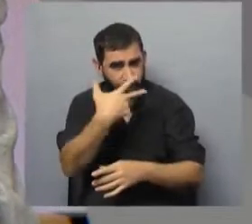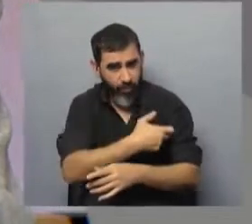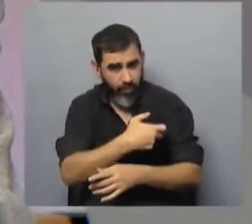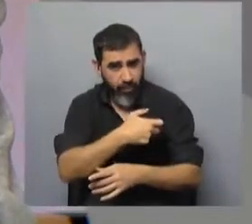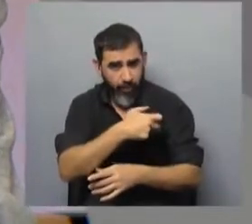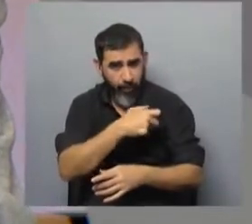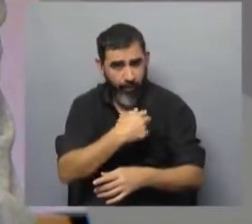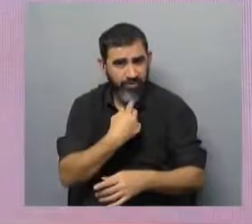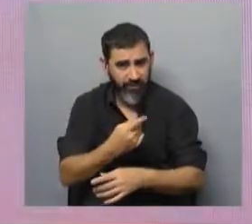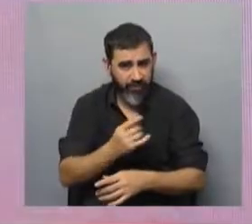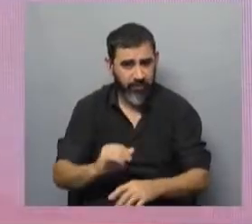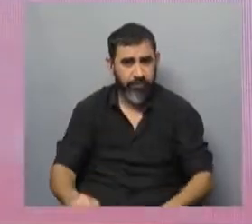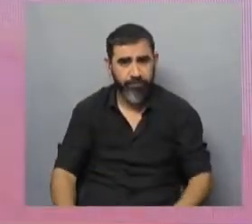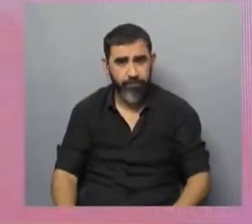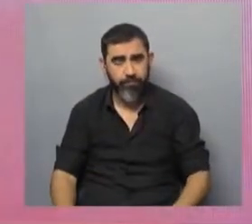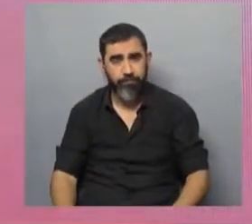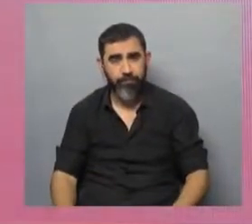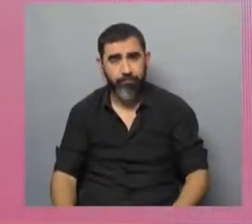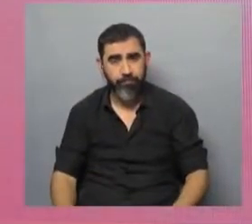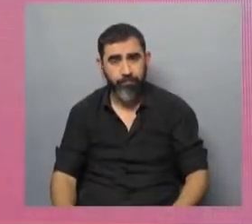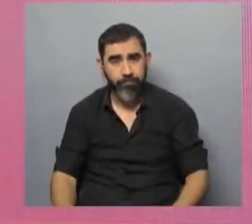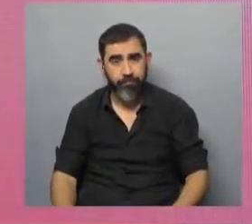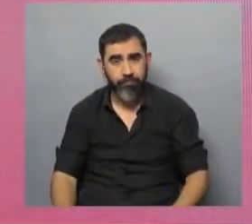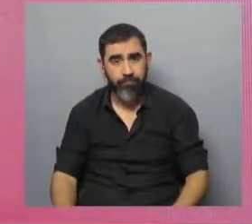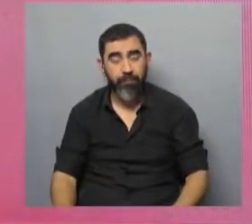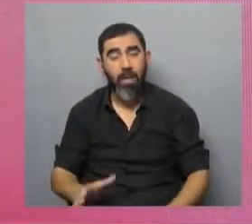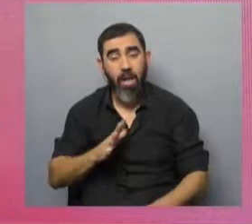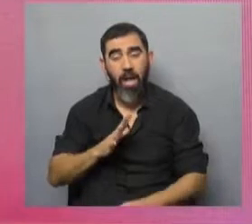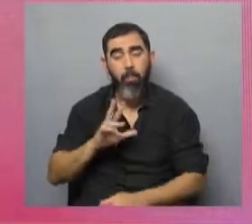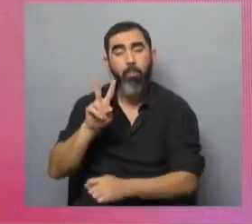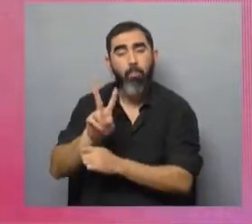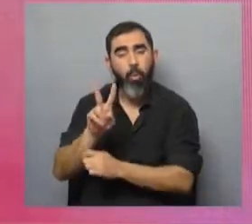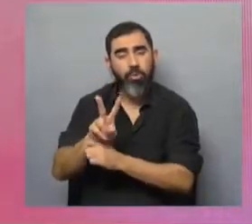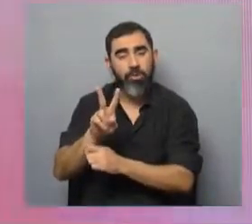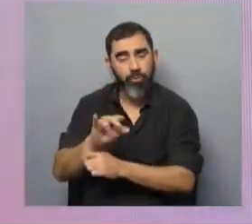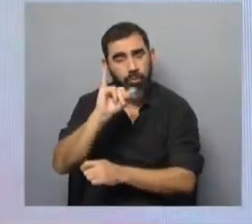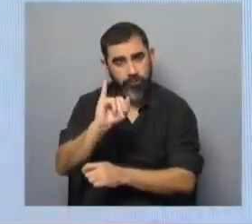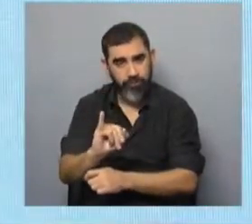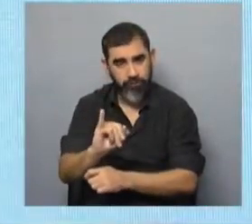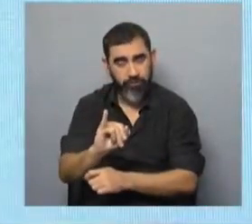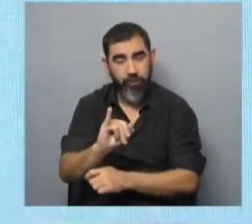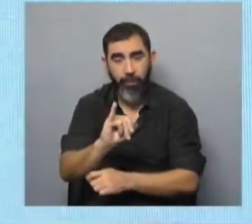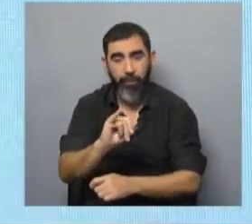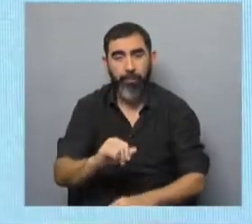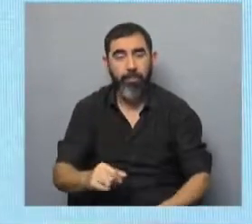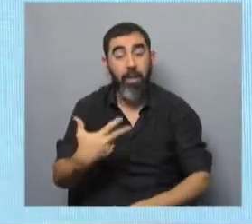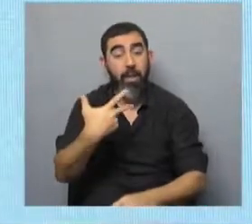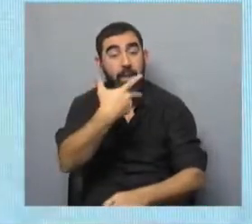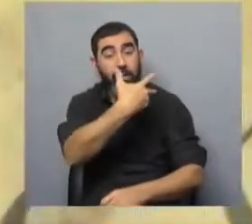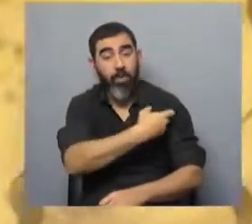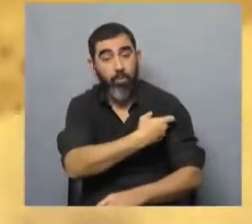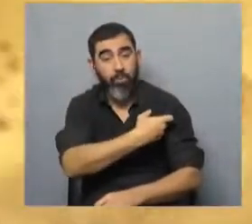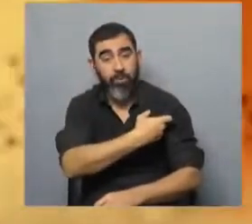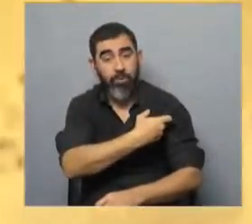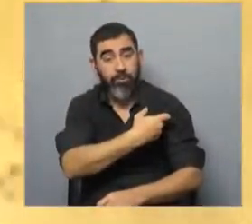afirmar que sí que funciona? Hay antecedentes de que protección cruzada ocurre. Estamos hablando de que la vacunación